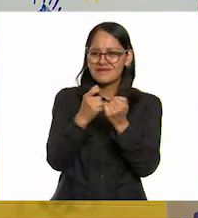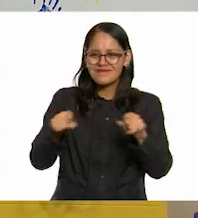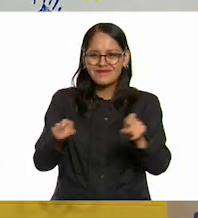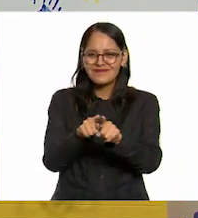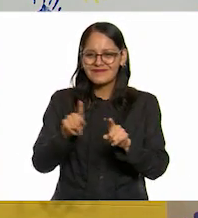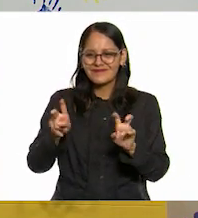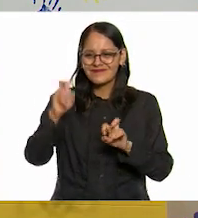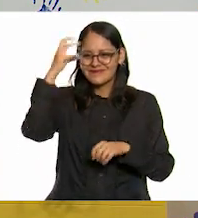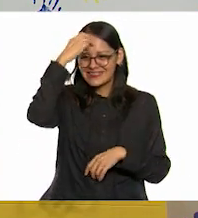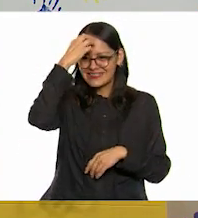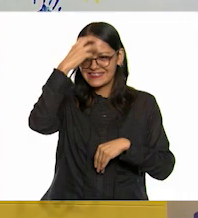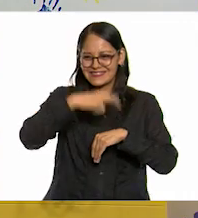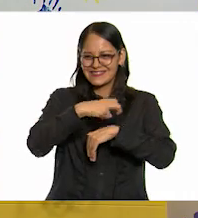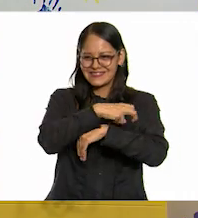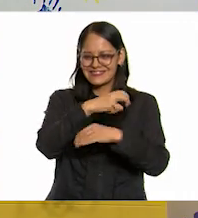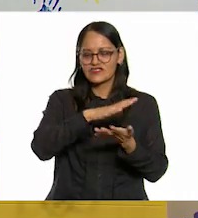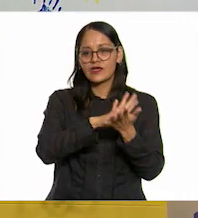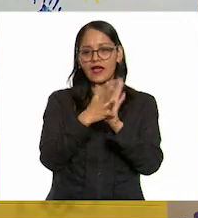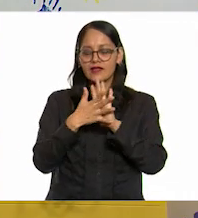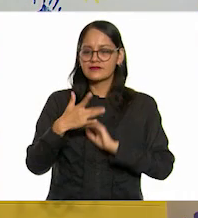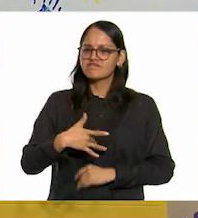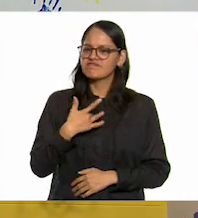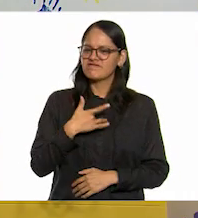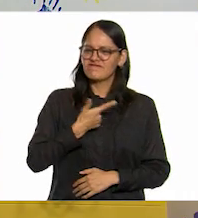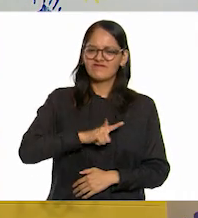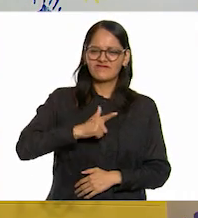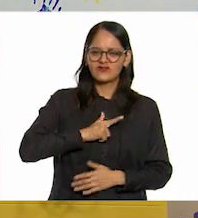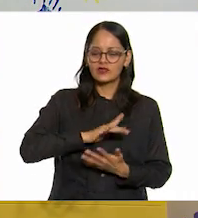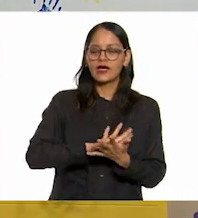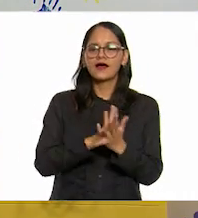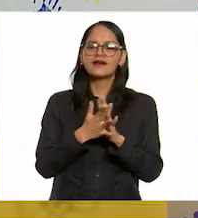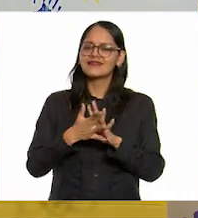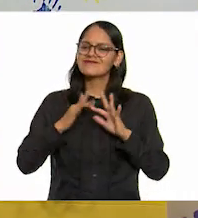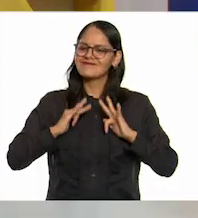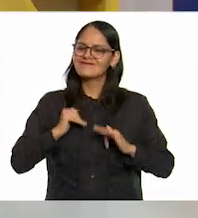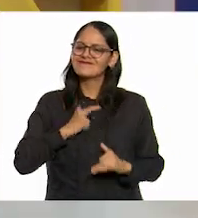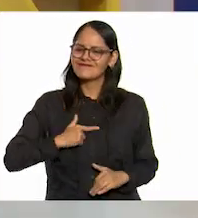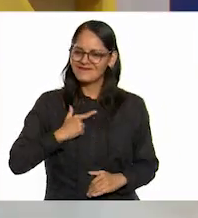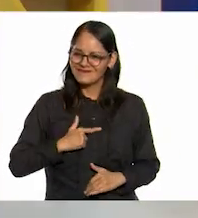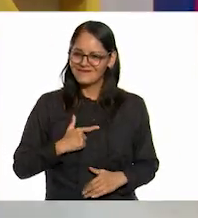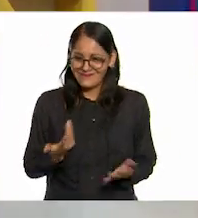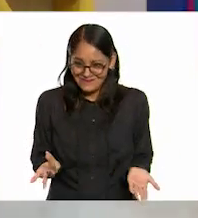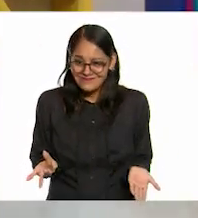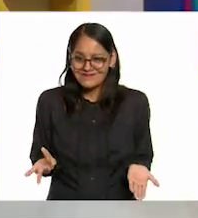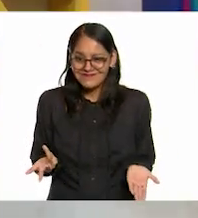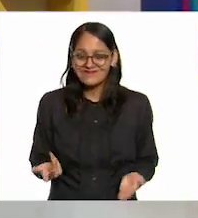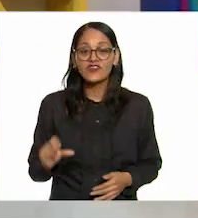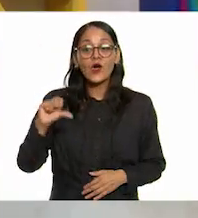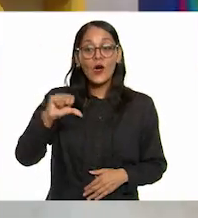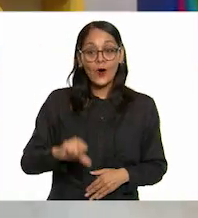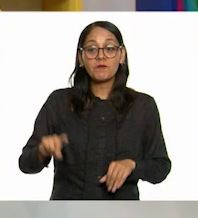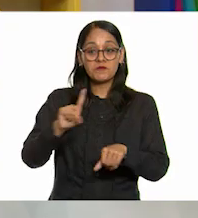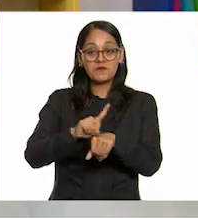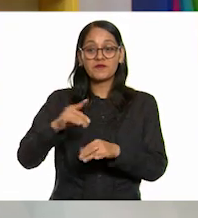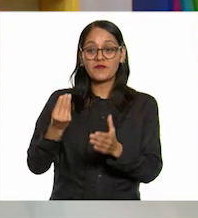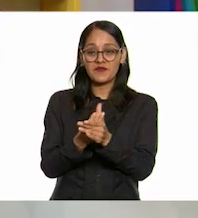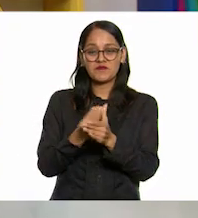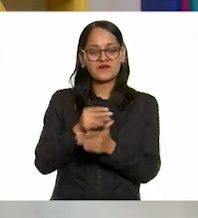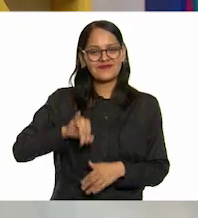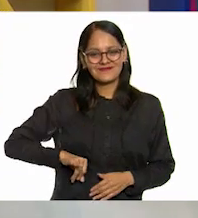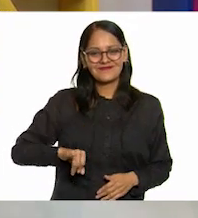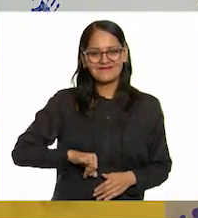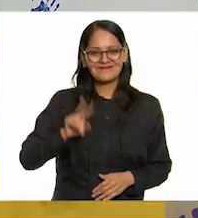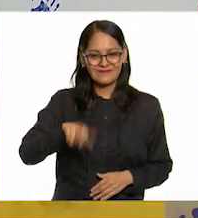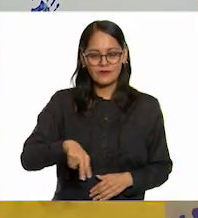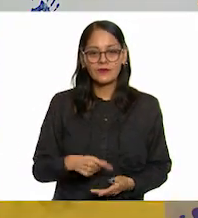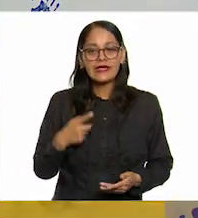chapulines, convertir un desagrado en un agrado. Sí, sin duda, ha sido una clase muy interesante la de hoy.